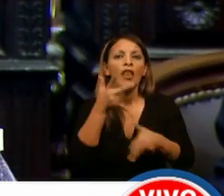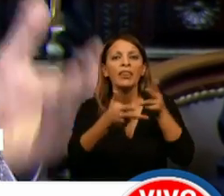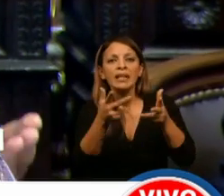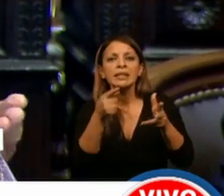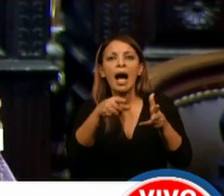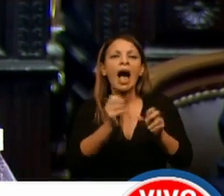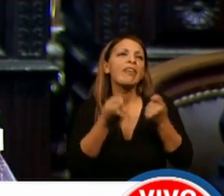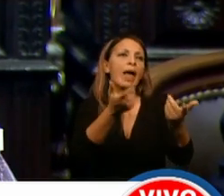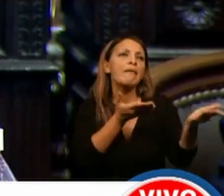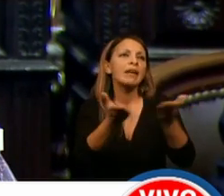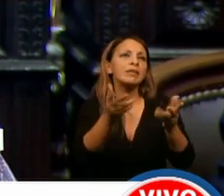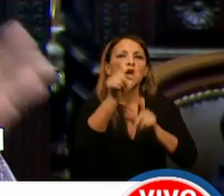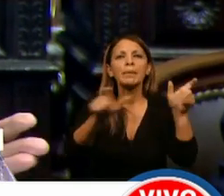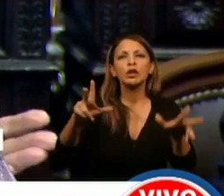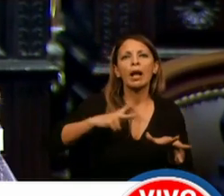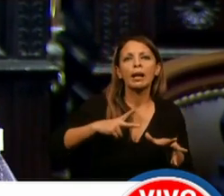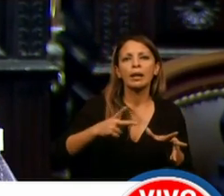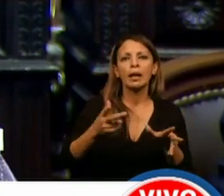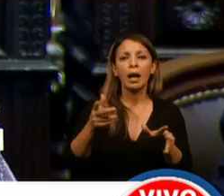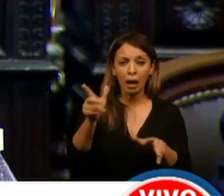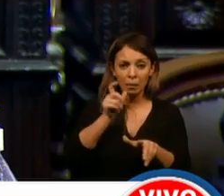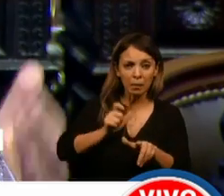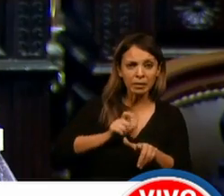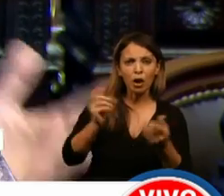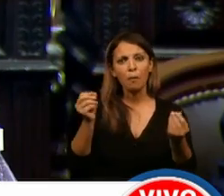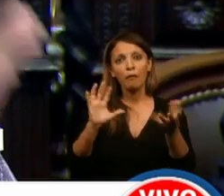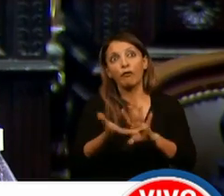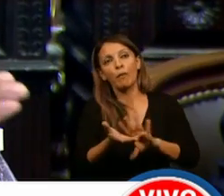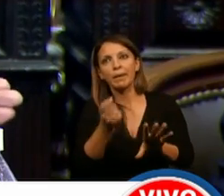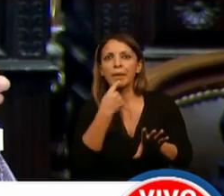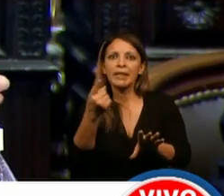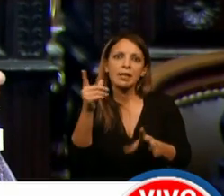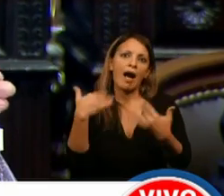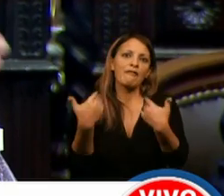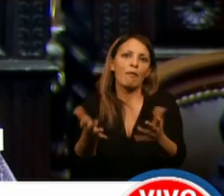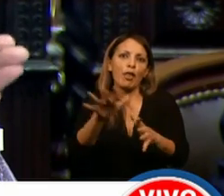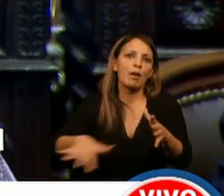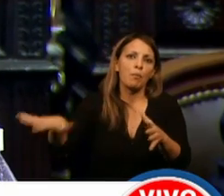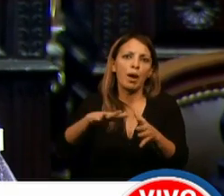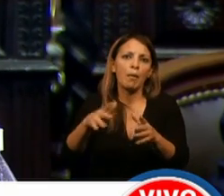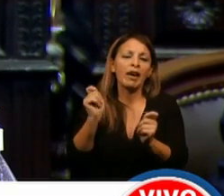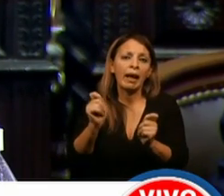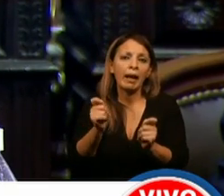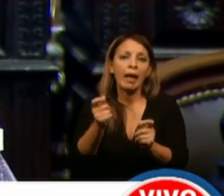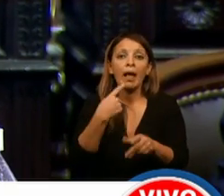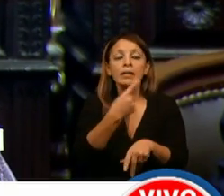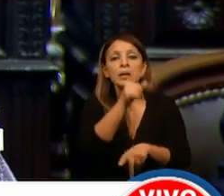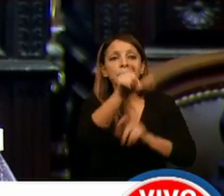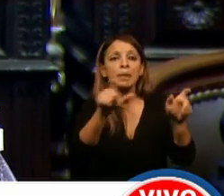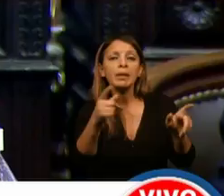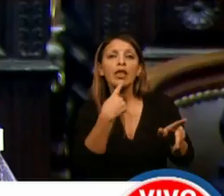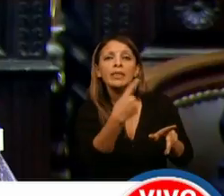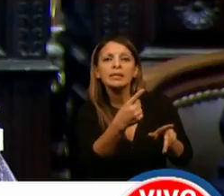beneficia a los ricos nos responden desde una perspectiva supuestamente popular los ricos pueden como dicen el